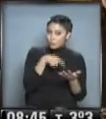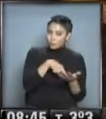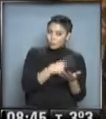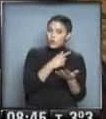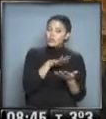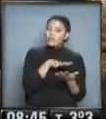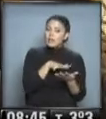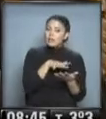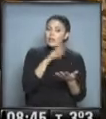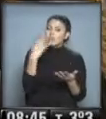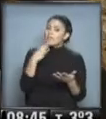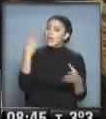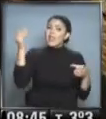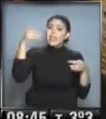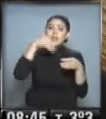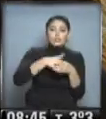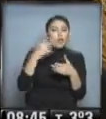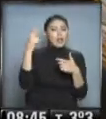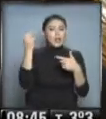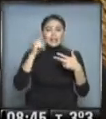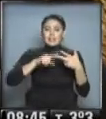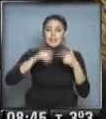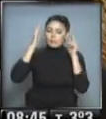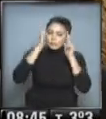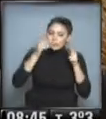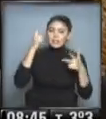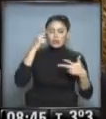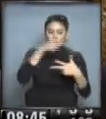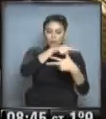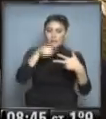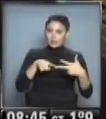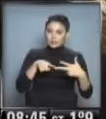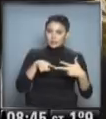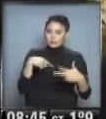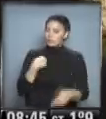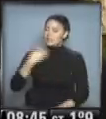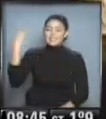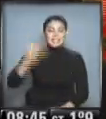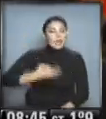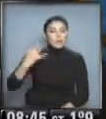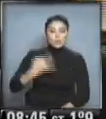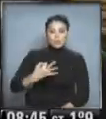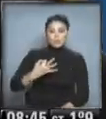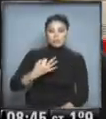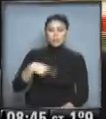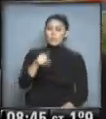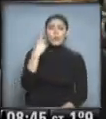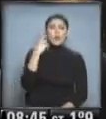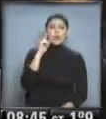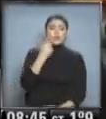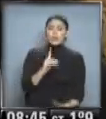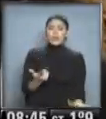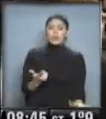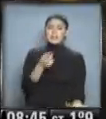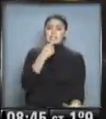Aires, inclusión, calidad y centralidad en el conocimiento. Estoy seguro, porque vos no vas a